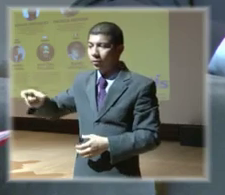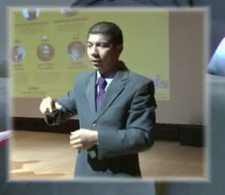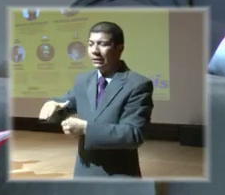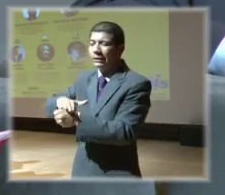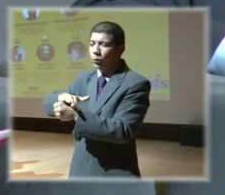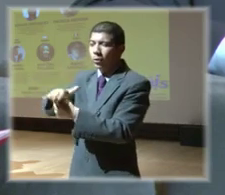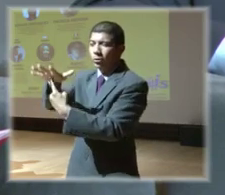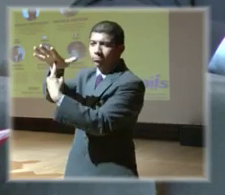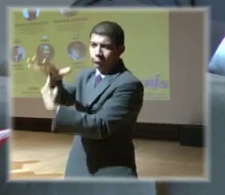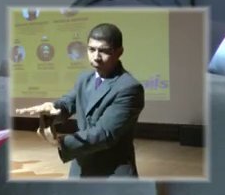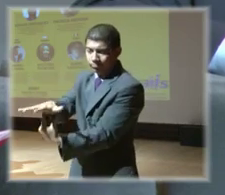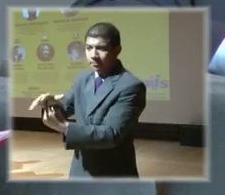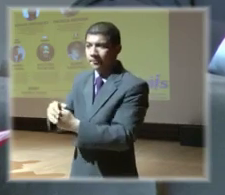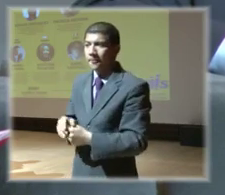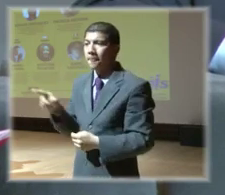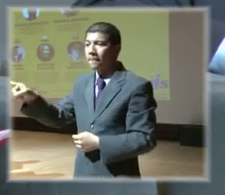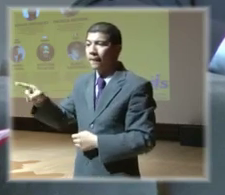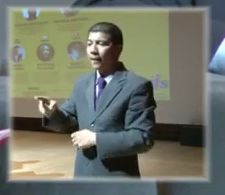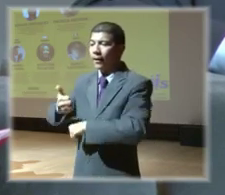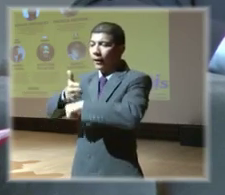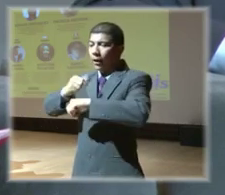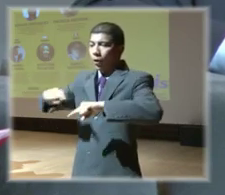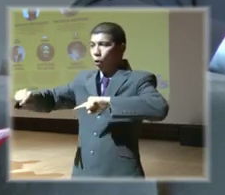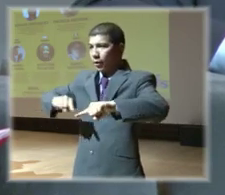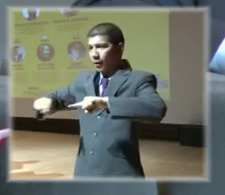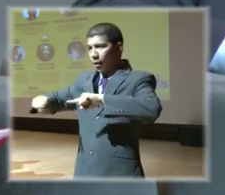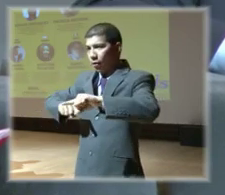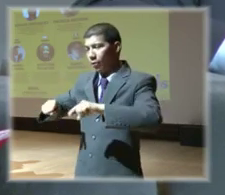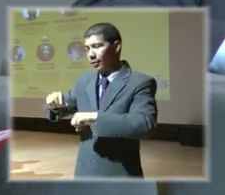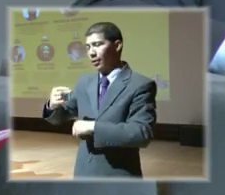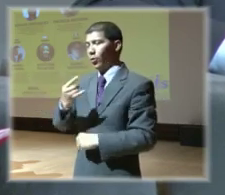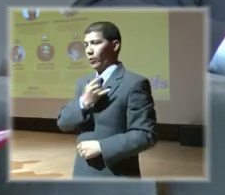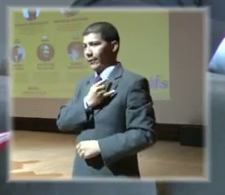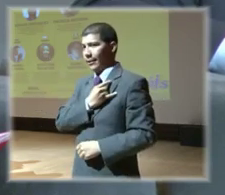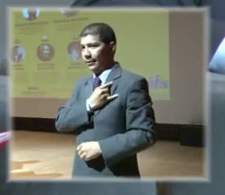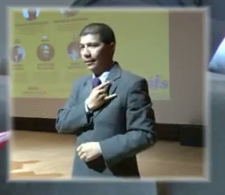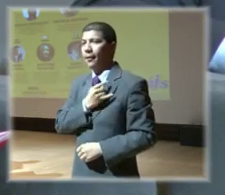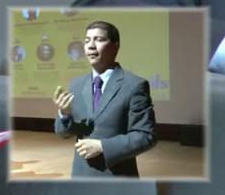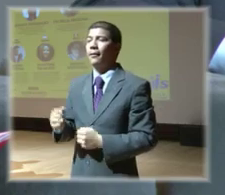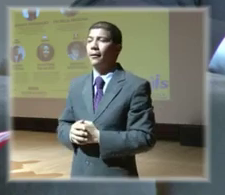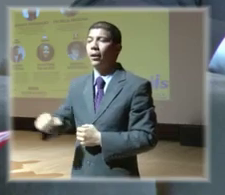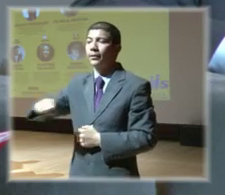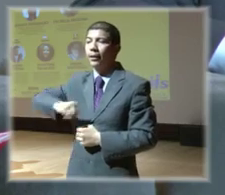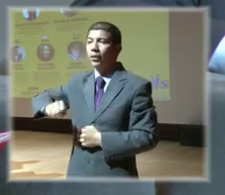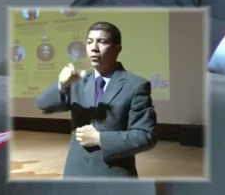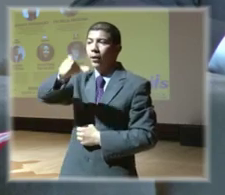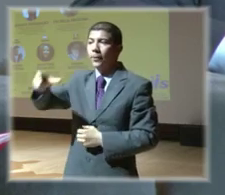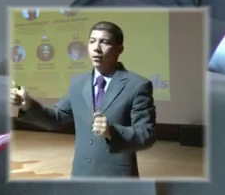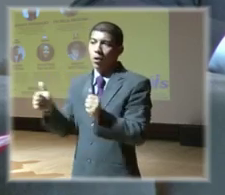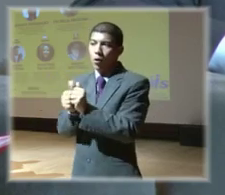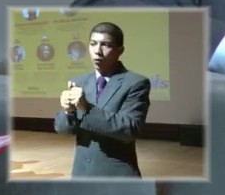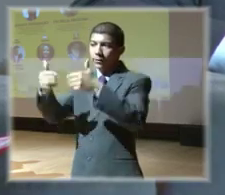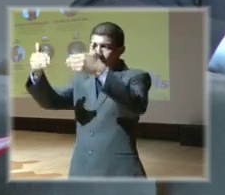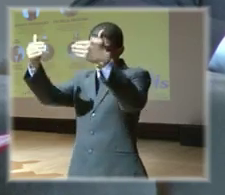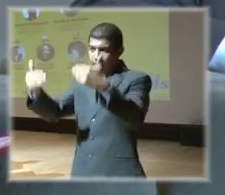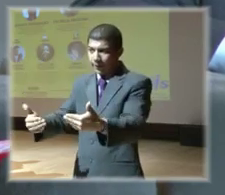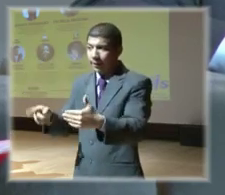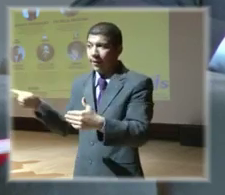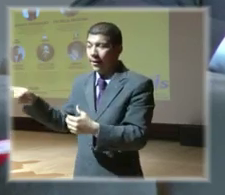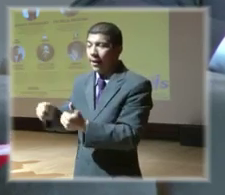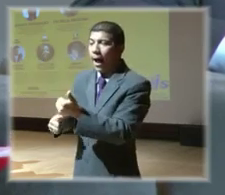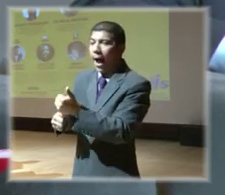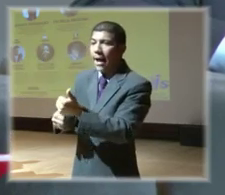Es coordinador académico de la Red Iberoamericana de Expertos en la Convención Internacional sobre los Derechos de las Personas con Discapacidad y asesor jurídico